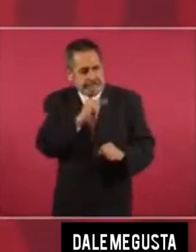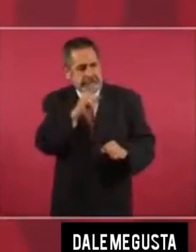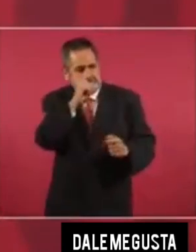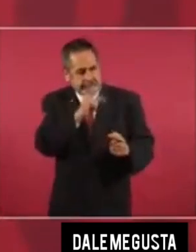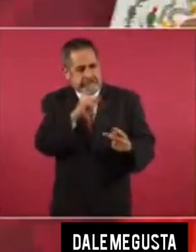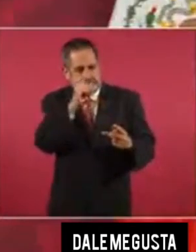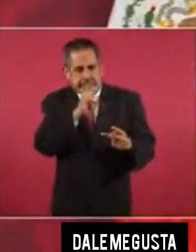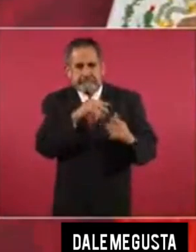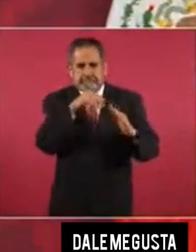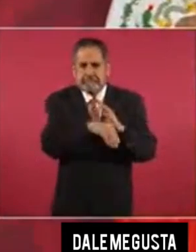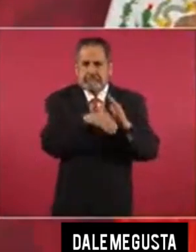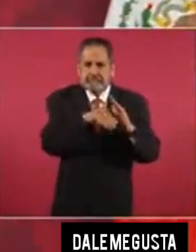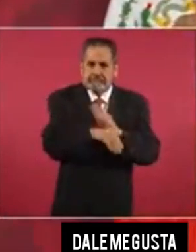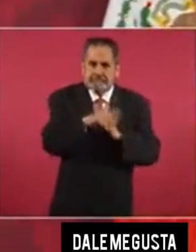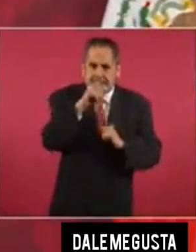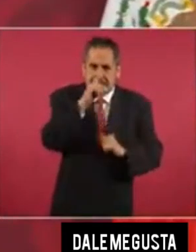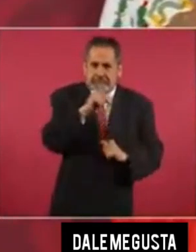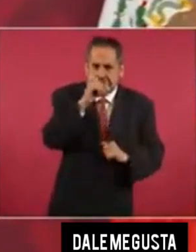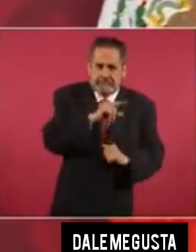nada.